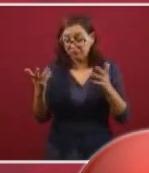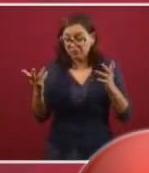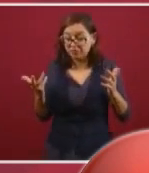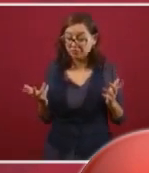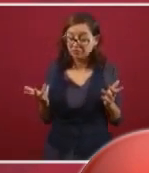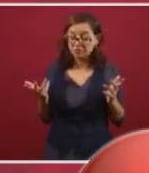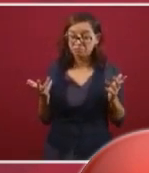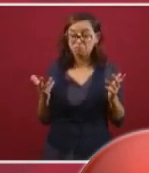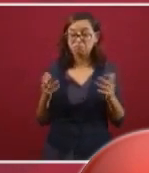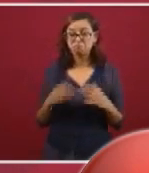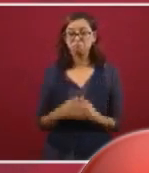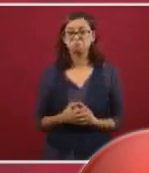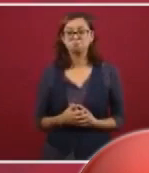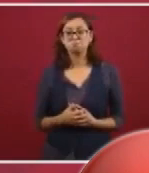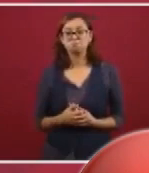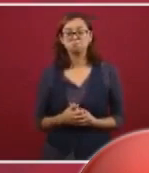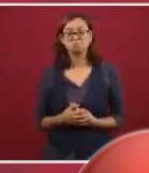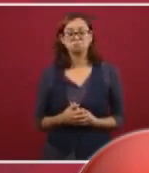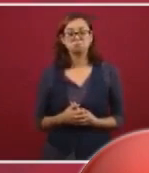en